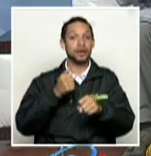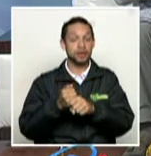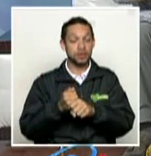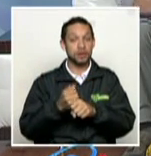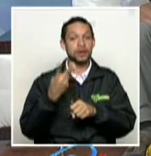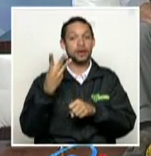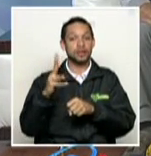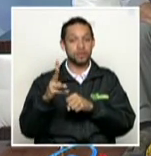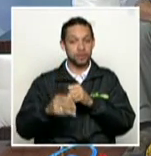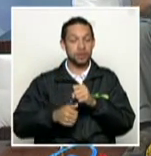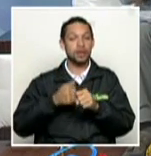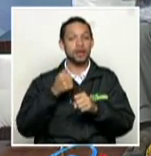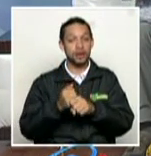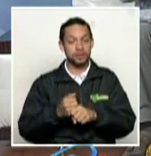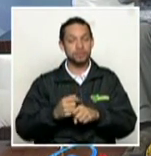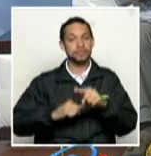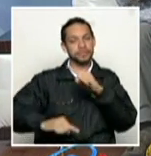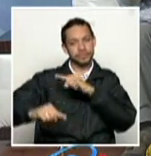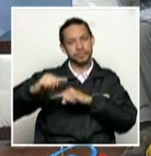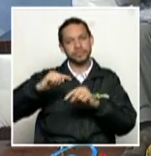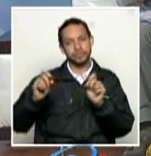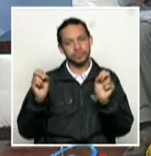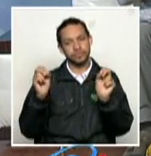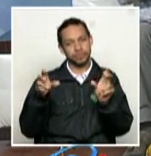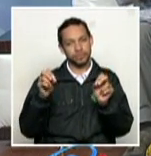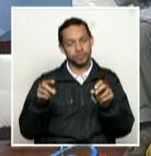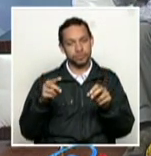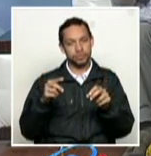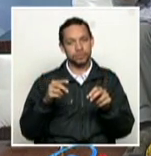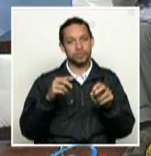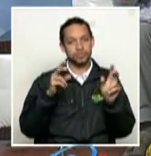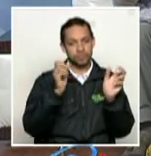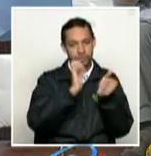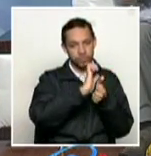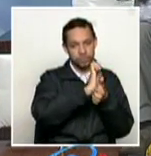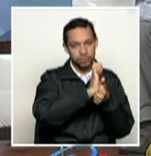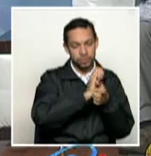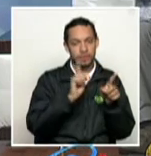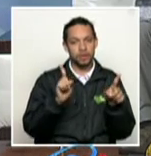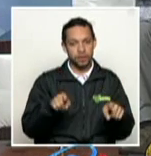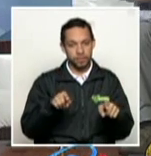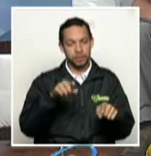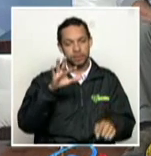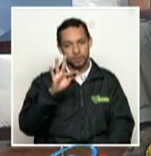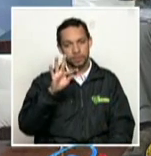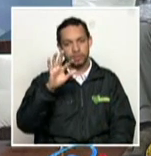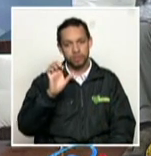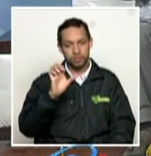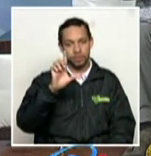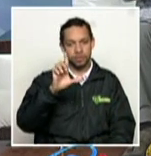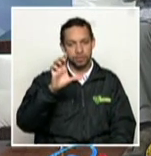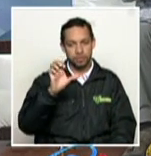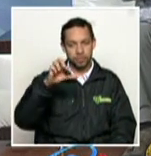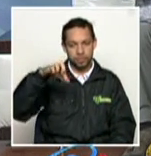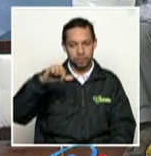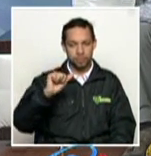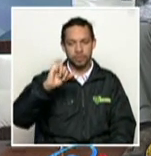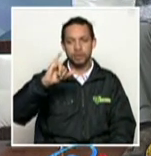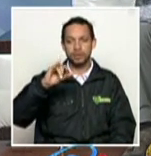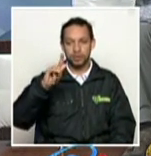cumplimos 14 años. Se ha emitido por Telecafé, solo que este año vamos con Telepacífico también y que tenemos tres horarios para que